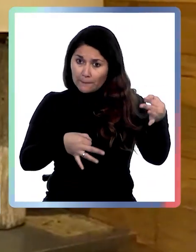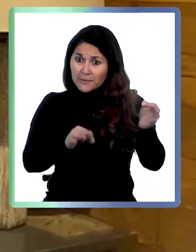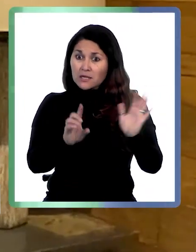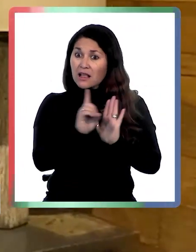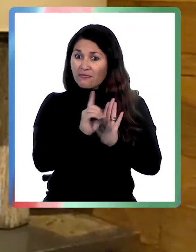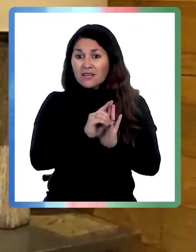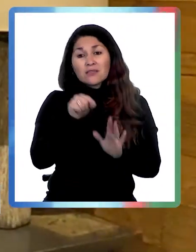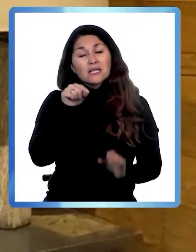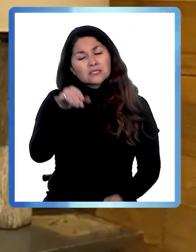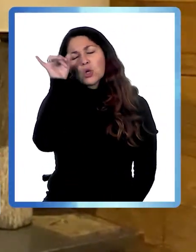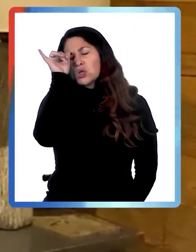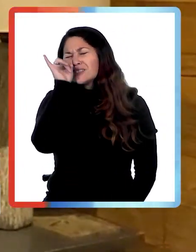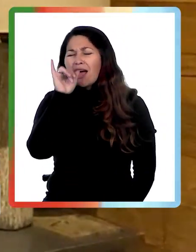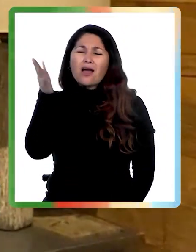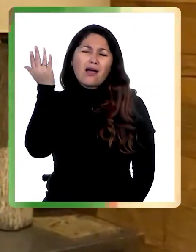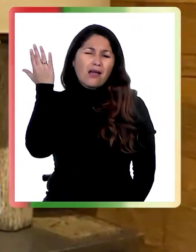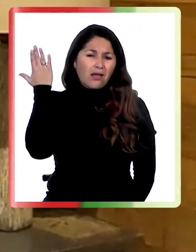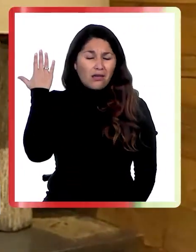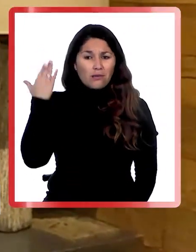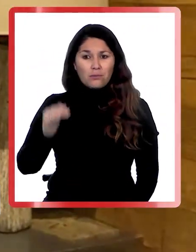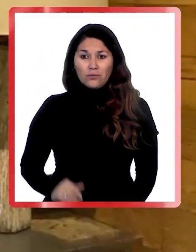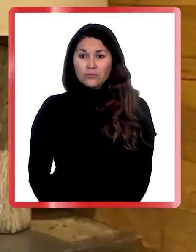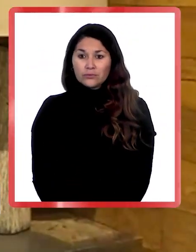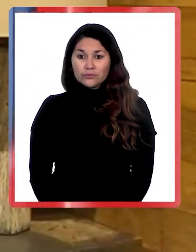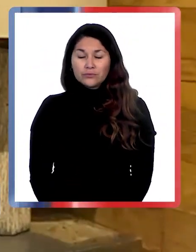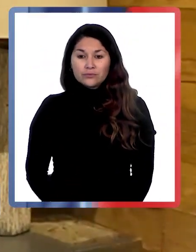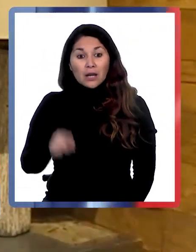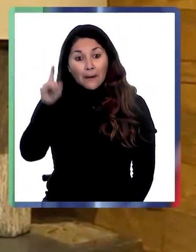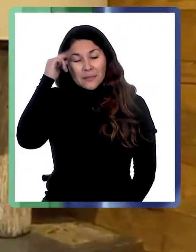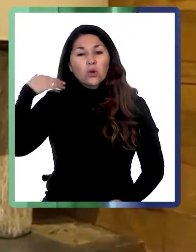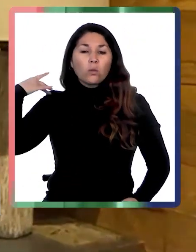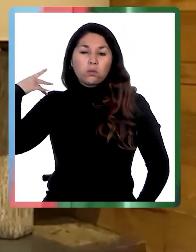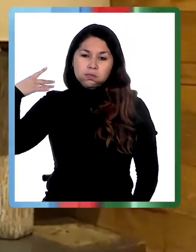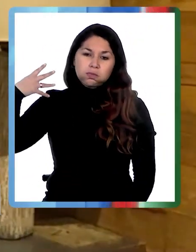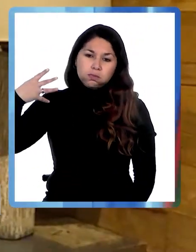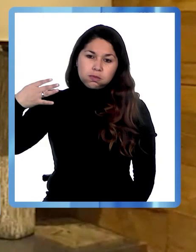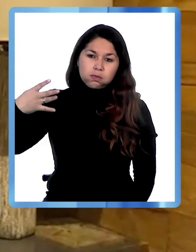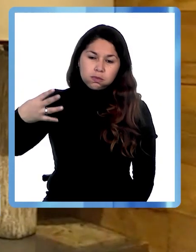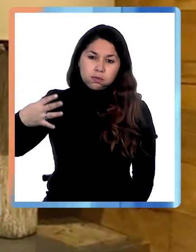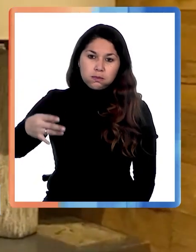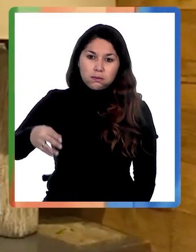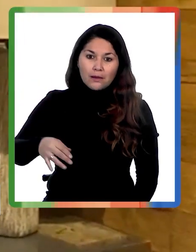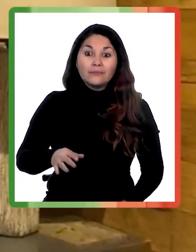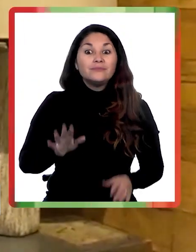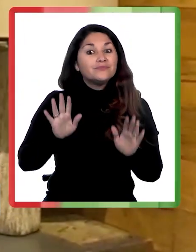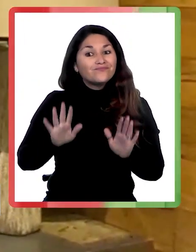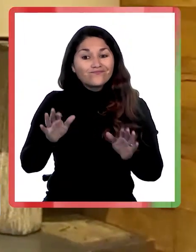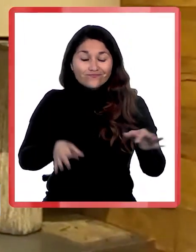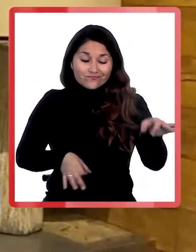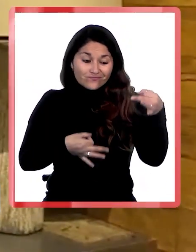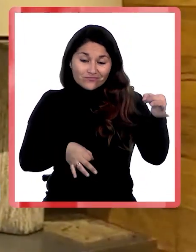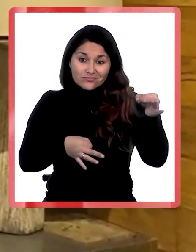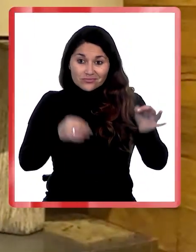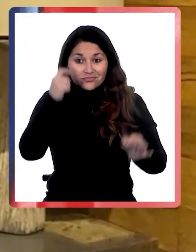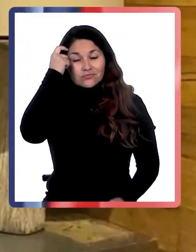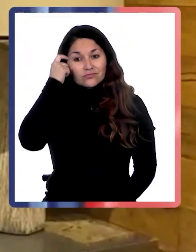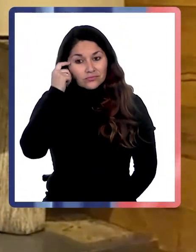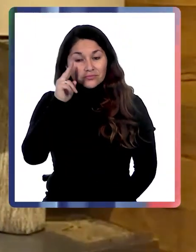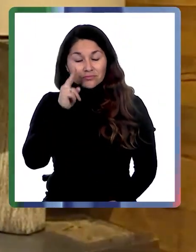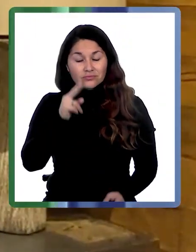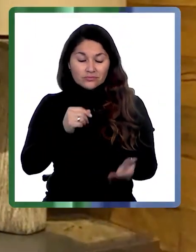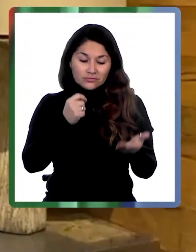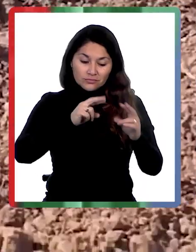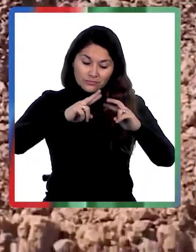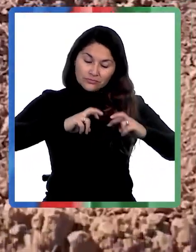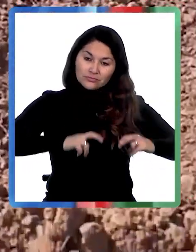este decreto porque esto debió haber pasado hace mucho tiempo atrás sin embargo se demoró Se demoró justamente por estos indicadores que yo insisto creo que